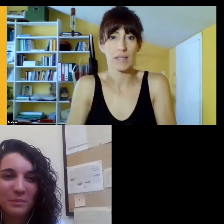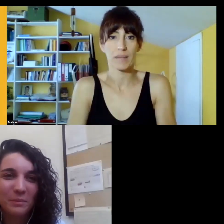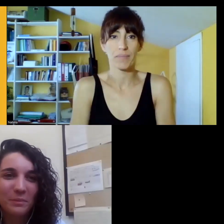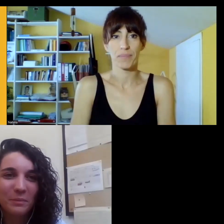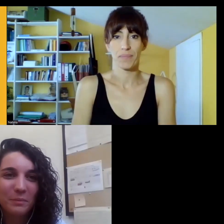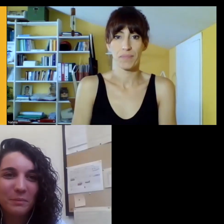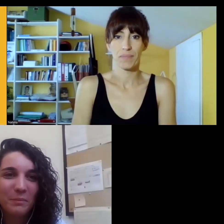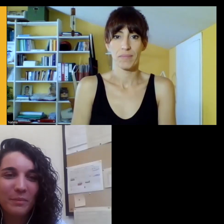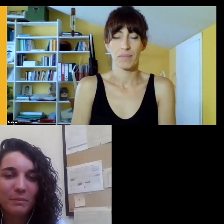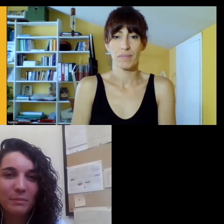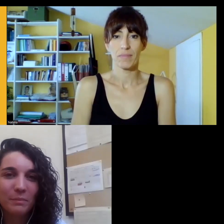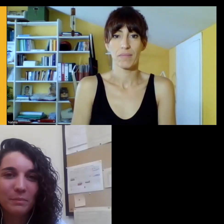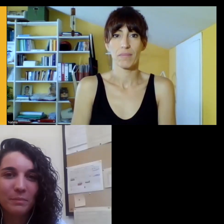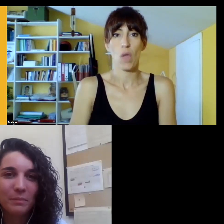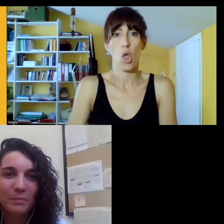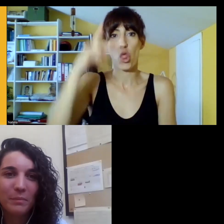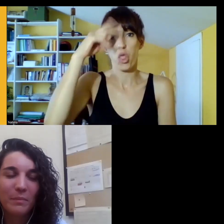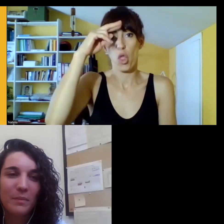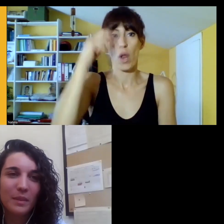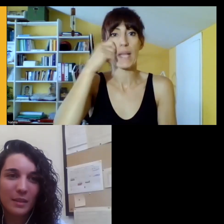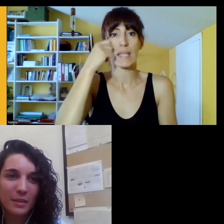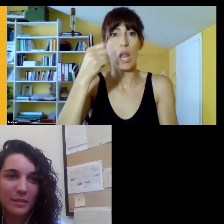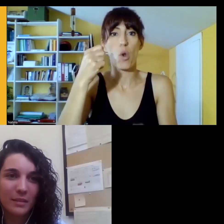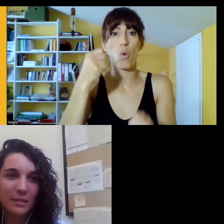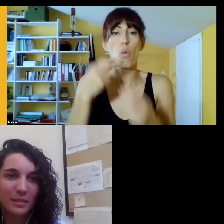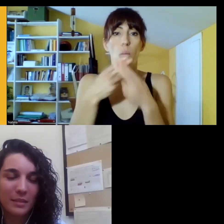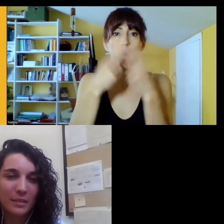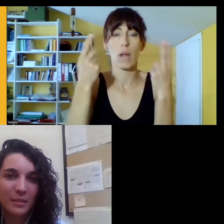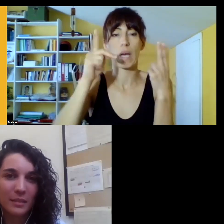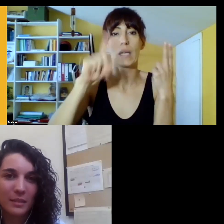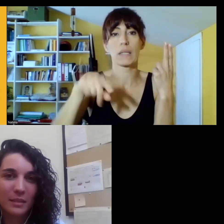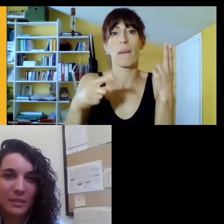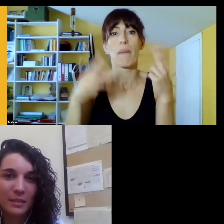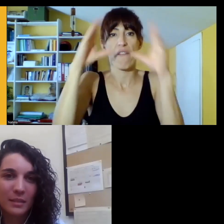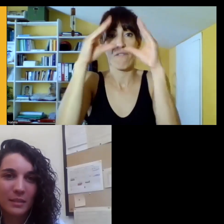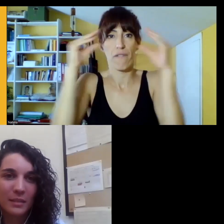por aquí, es doctora en salud pública y es graduada en enfermería.